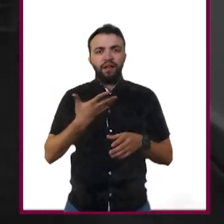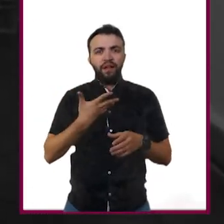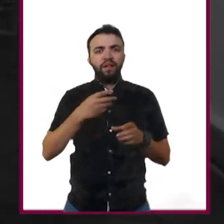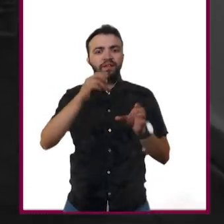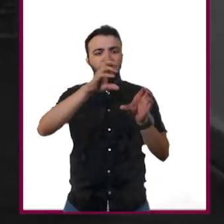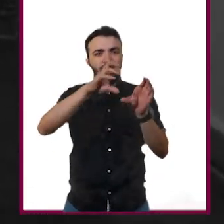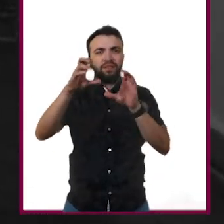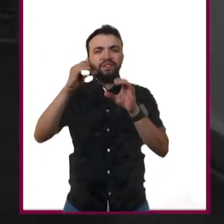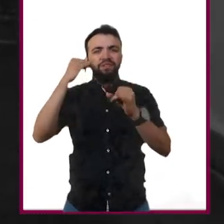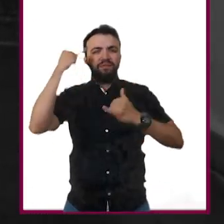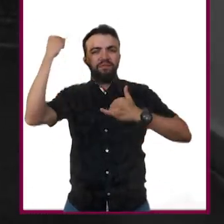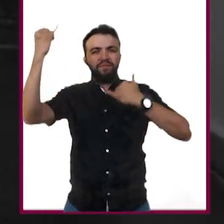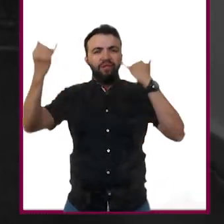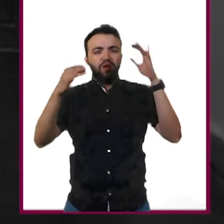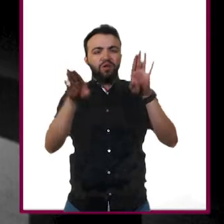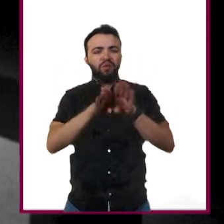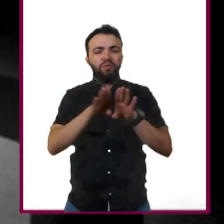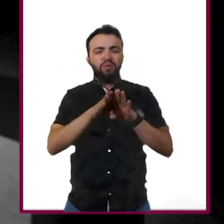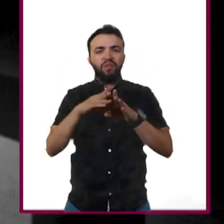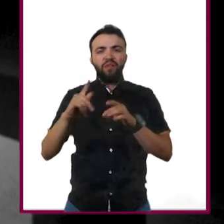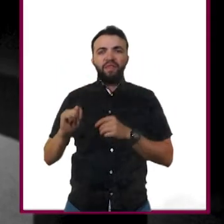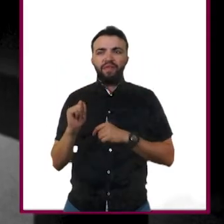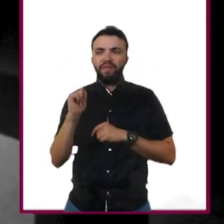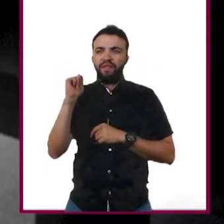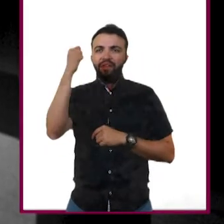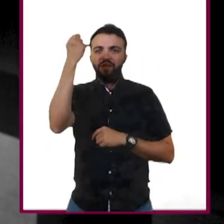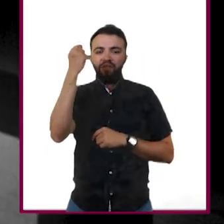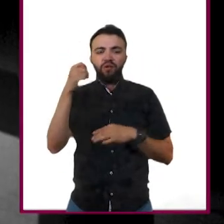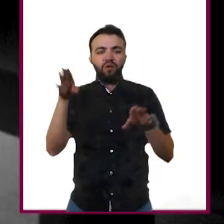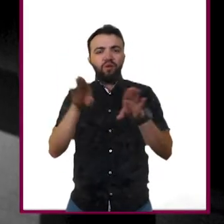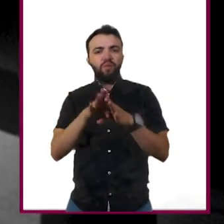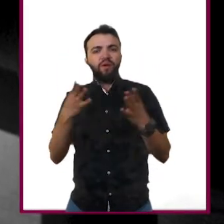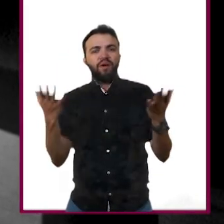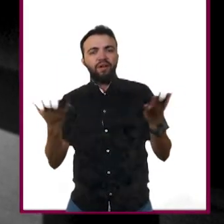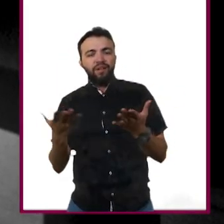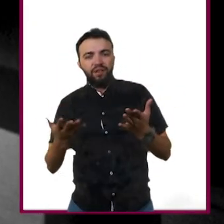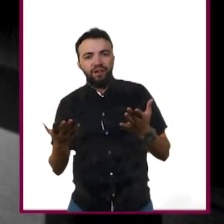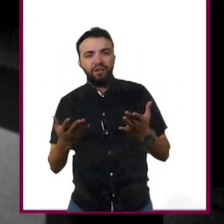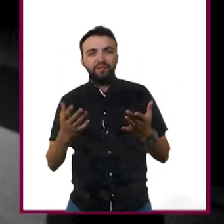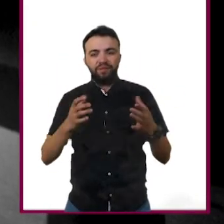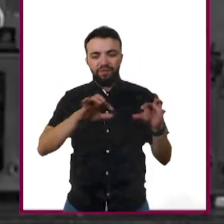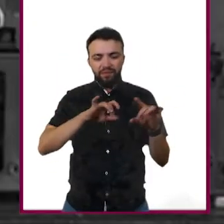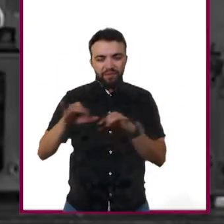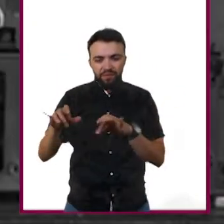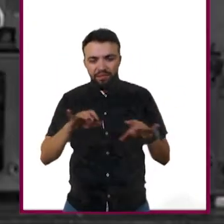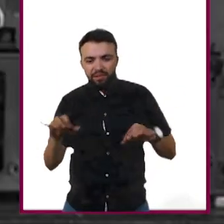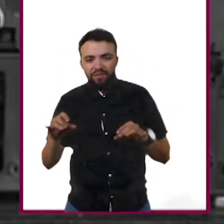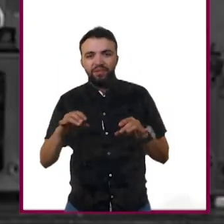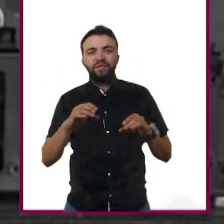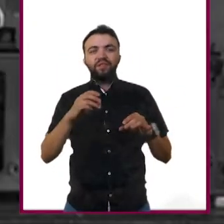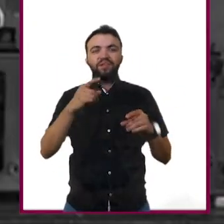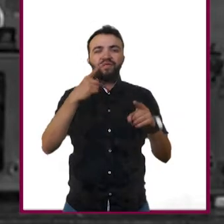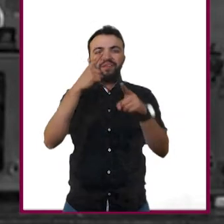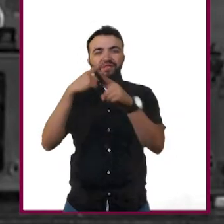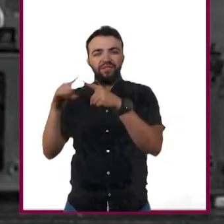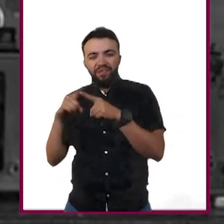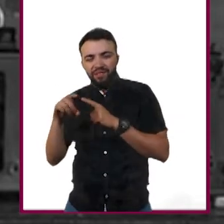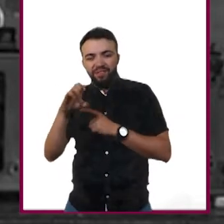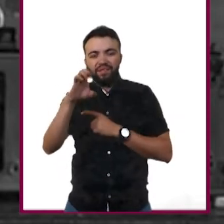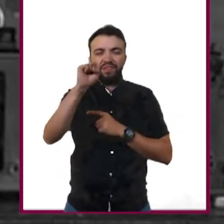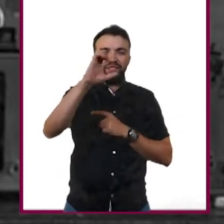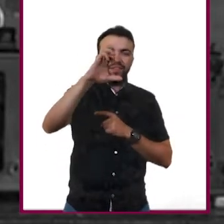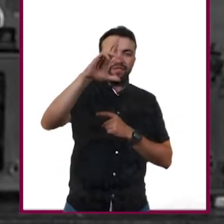imaginario asociado a máquinas y a la tecnología. ¿Cómo se integra un órgano, una pianola, unos sonidistas, un escribano,